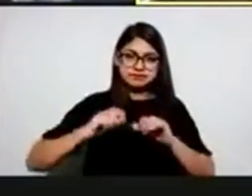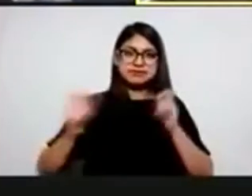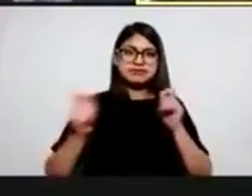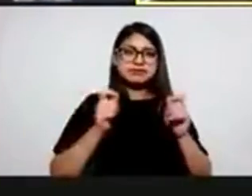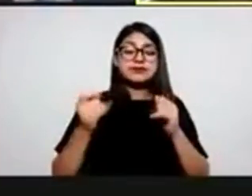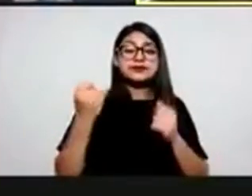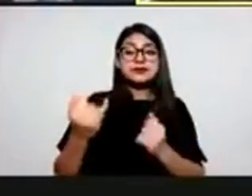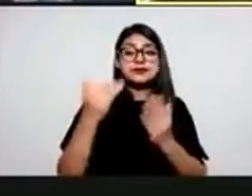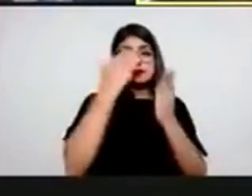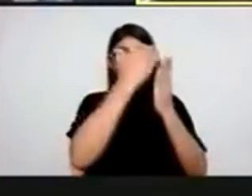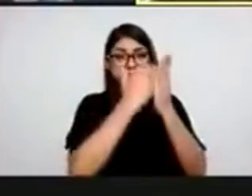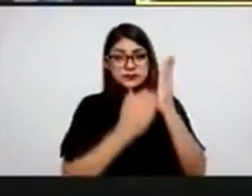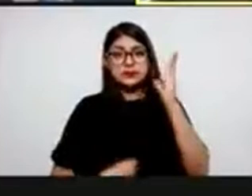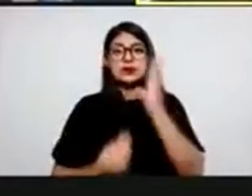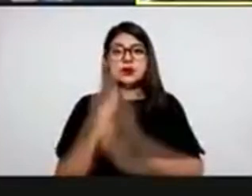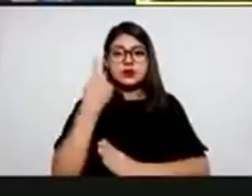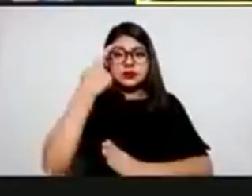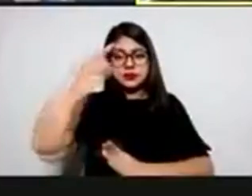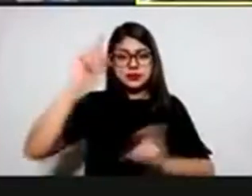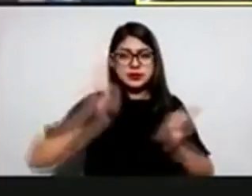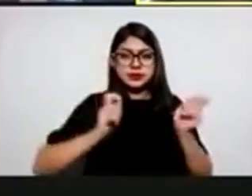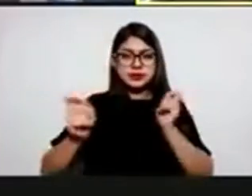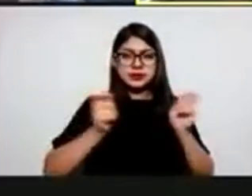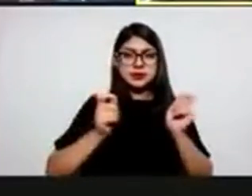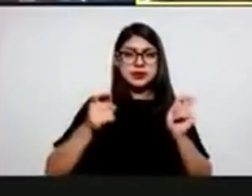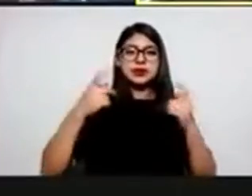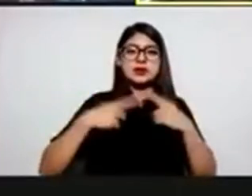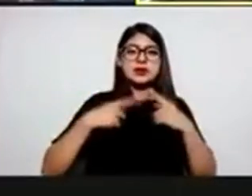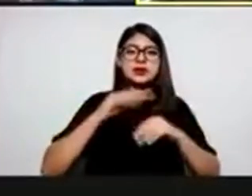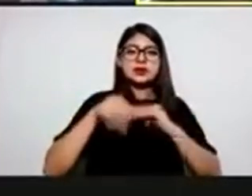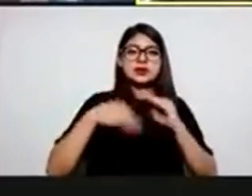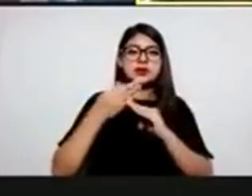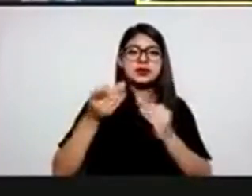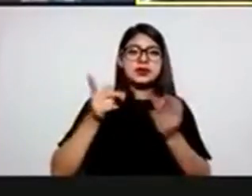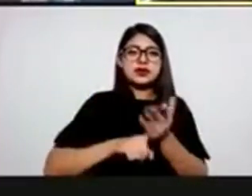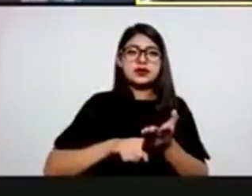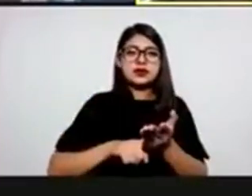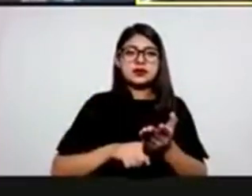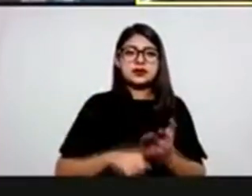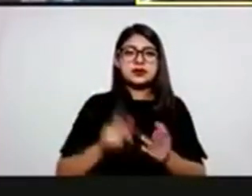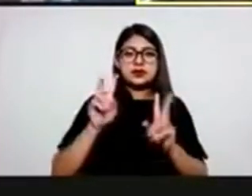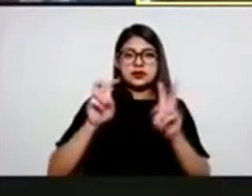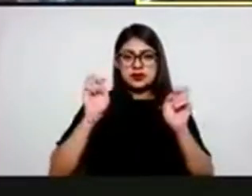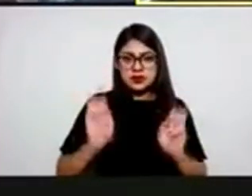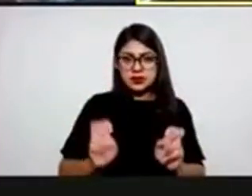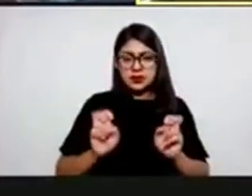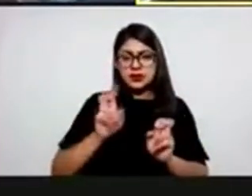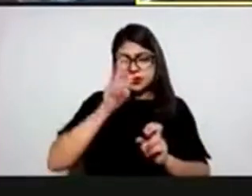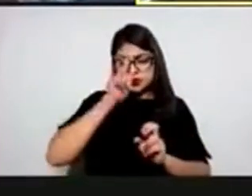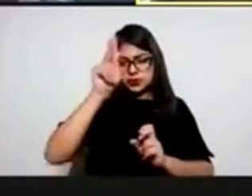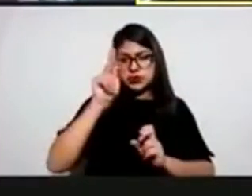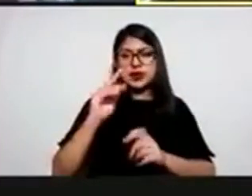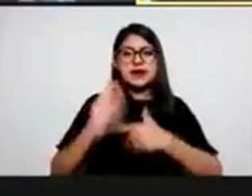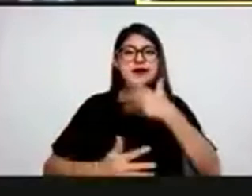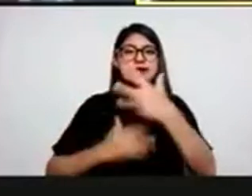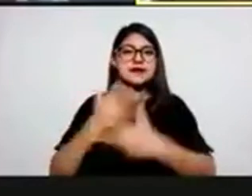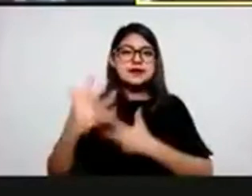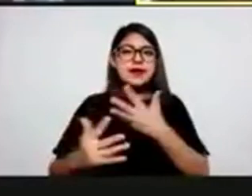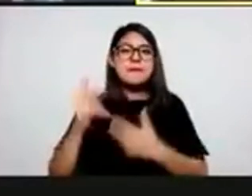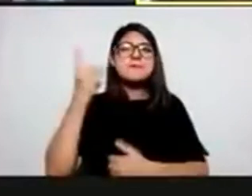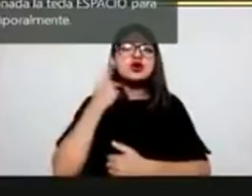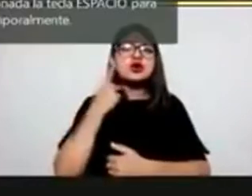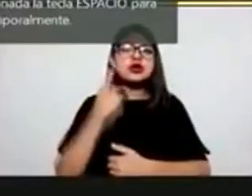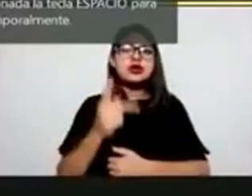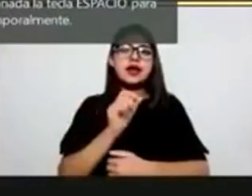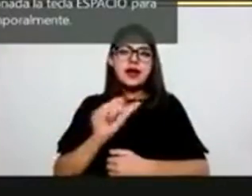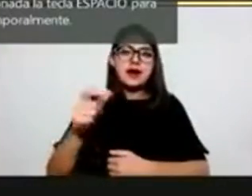la capacitación de todas las personas integrantes del instituto local en materia de violencia política de género y derechos de las personas trans,